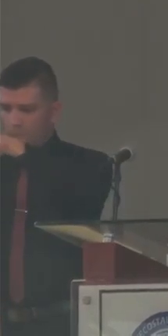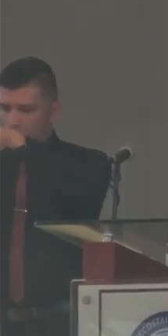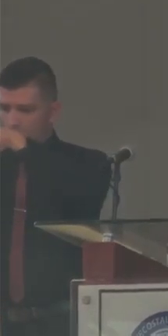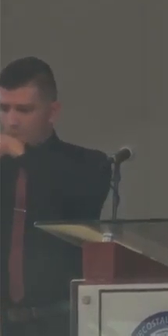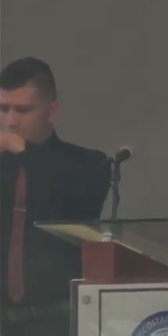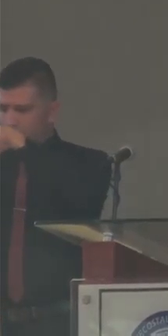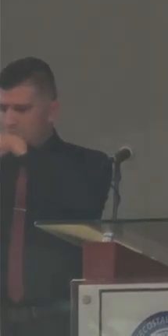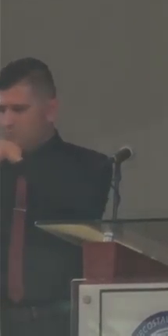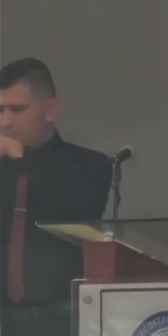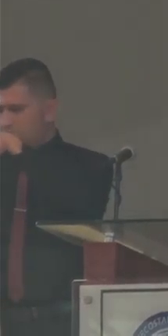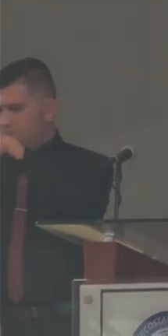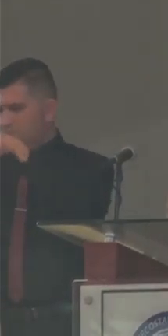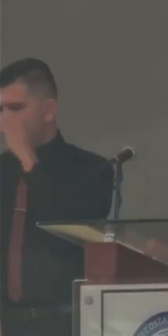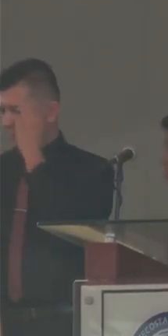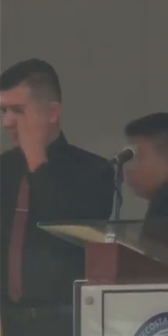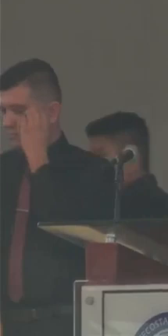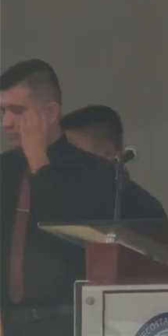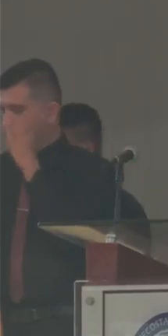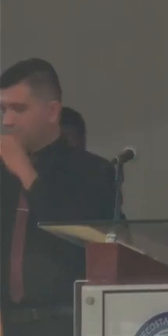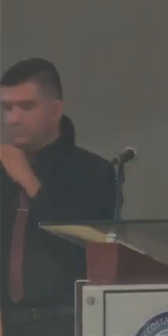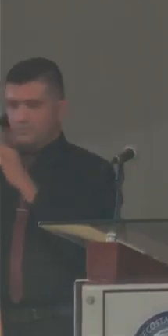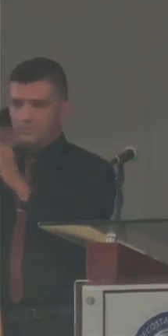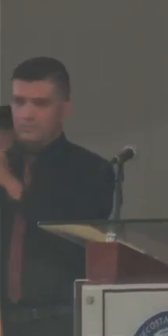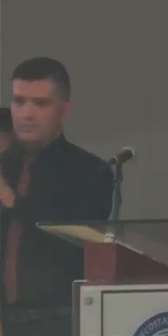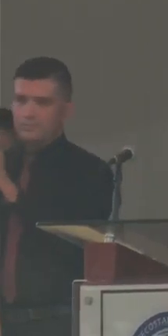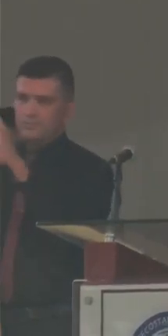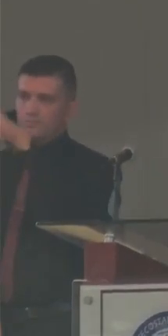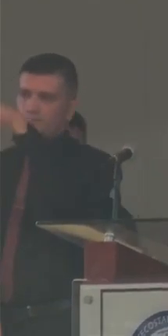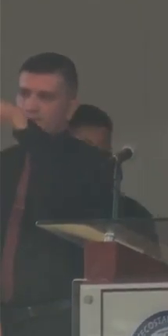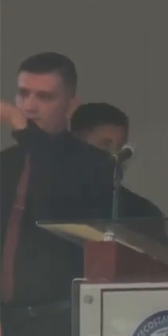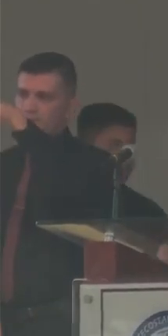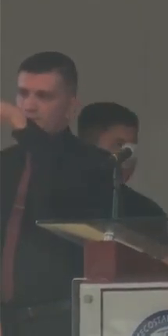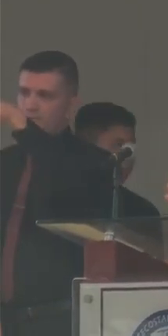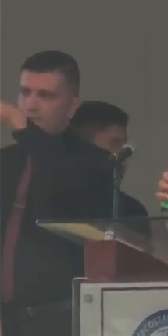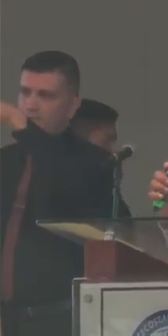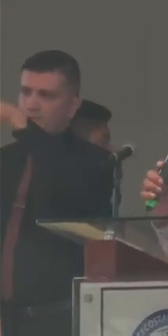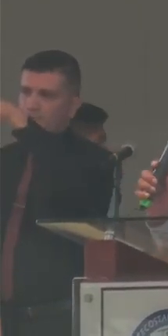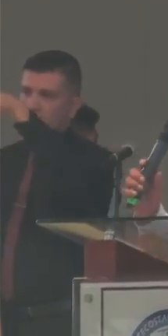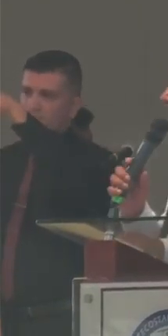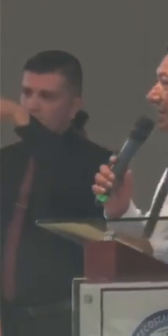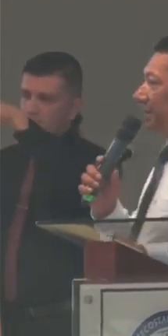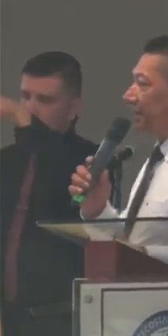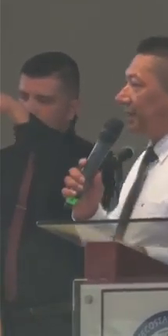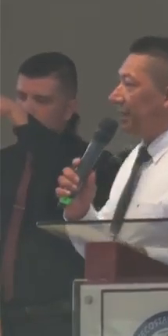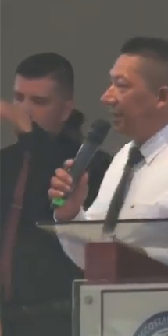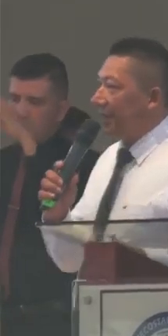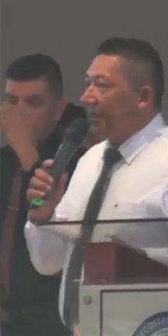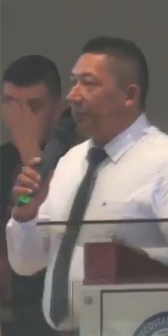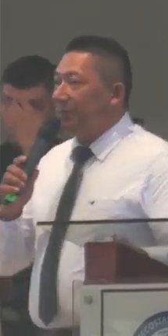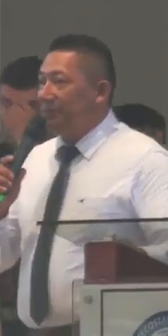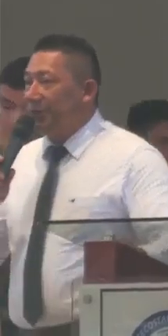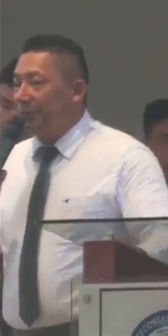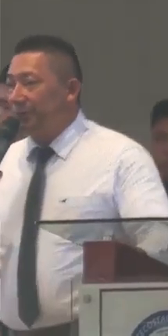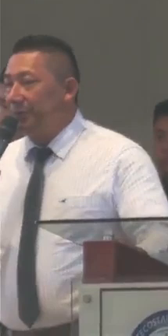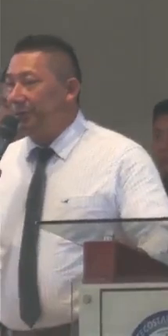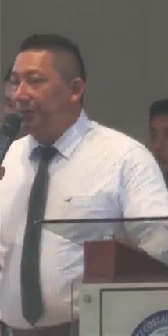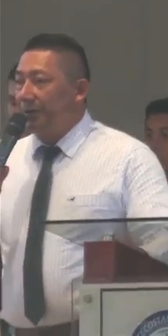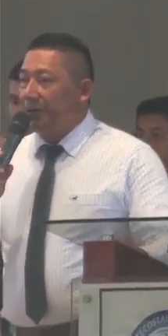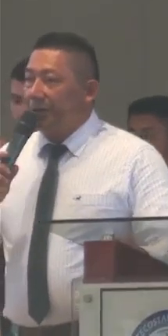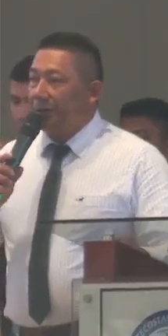amigos que nos están acompañando, un saludo especial para usted. Y darle la bienvenida a esta gran